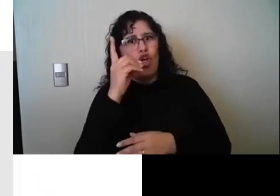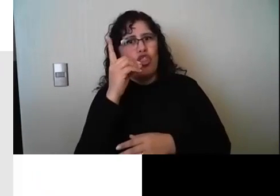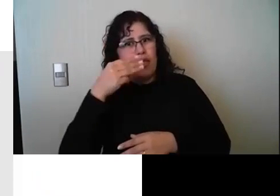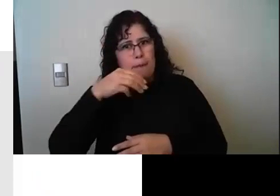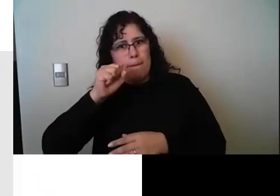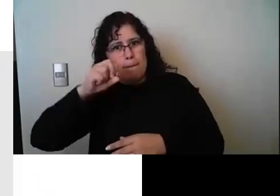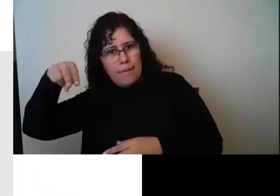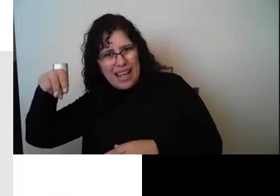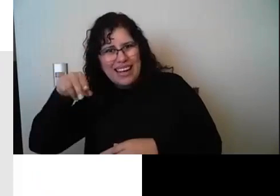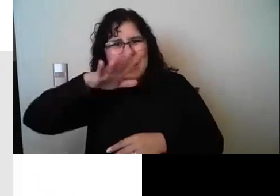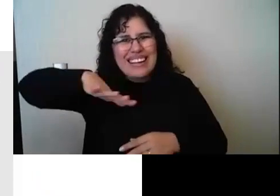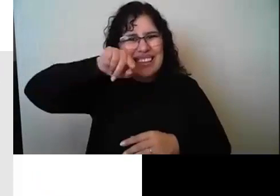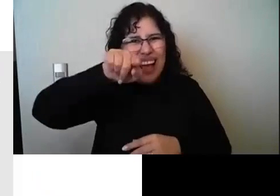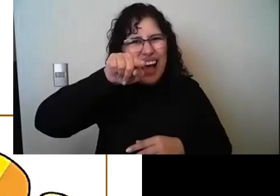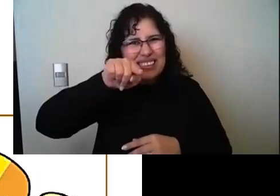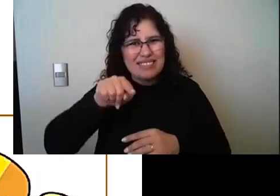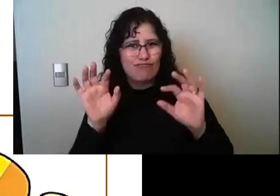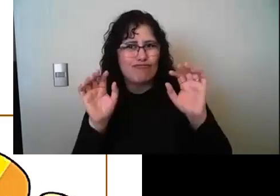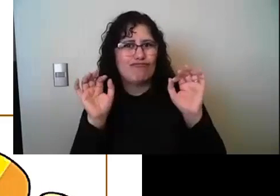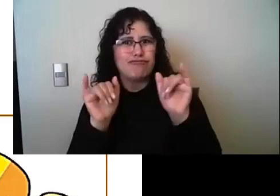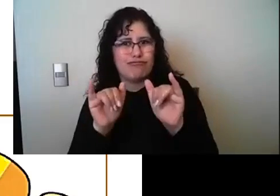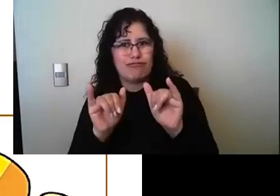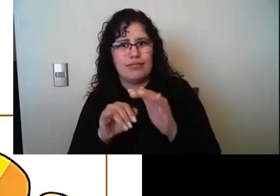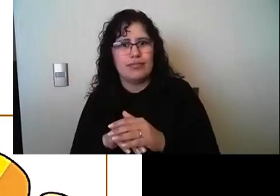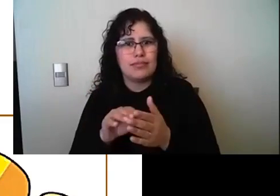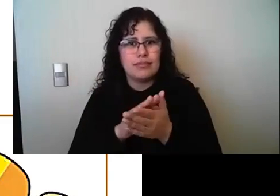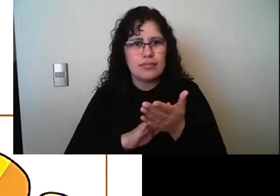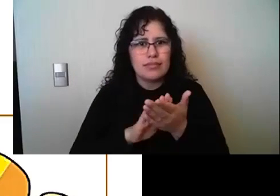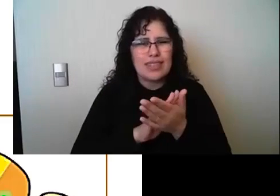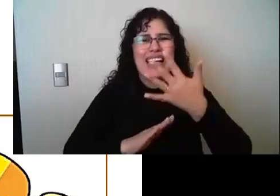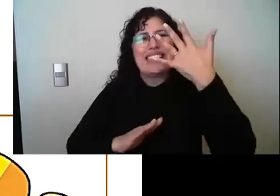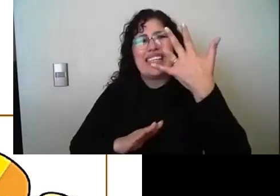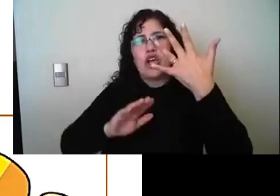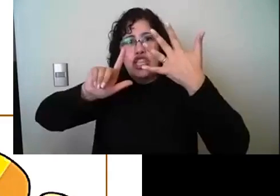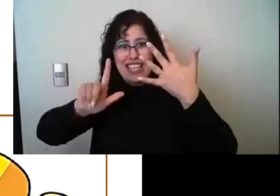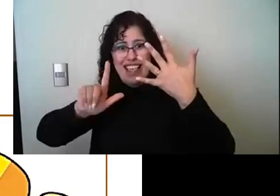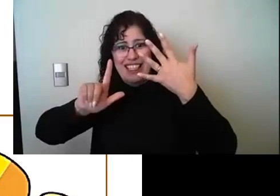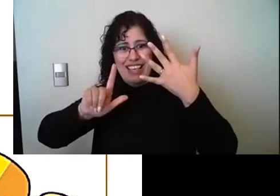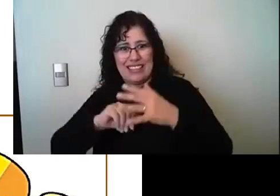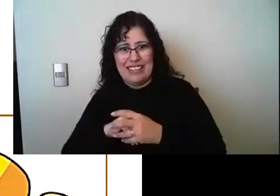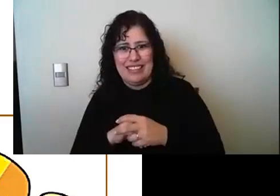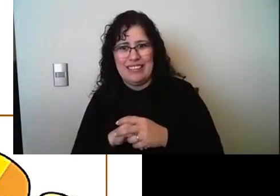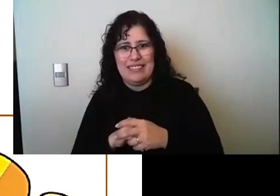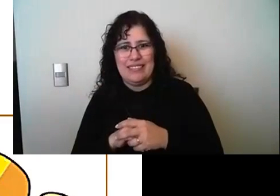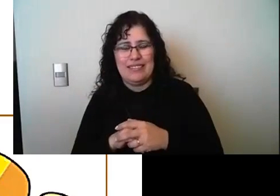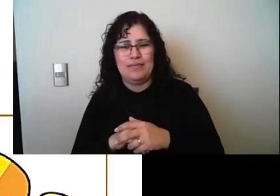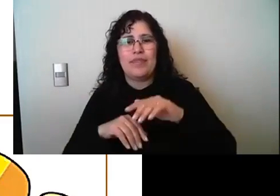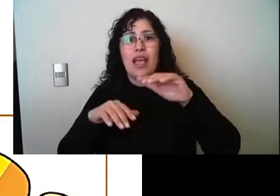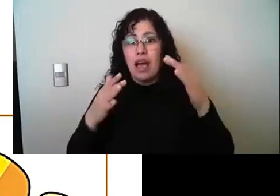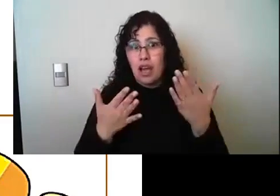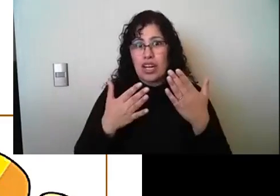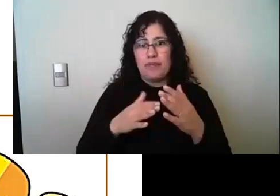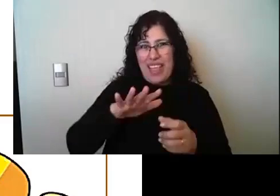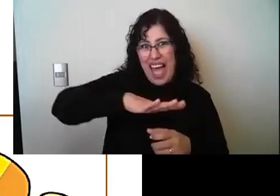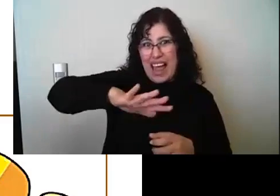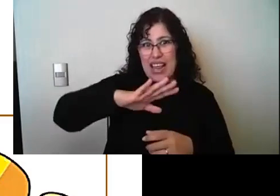está aquí, ¿ya? Este 5, 5 y 7. Aquí está dibujado solamente la quinta. Y el área 4 de Brodmann,